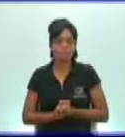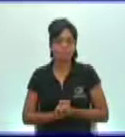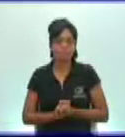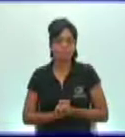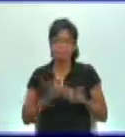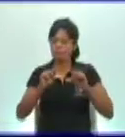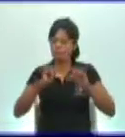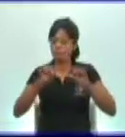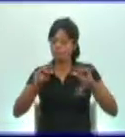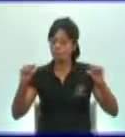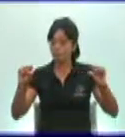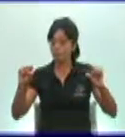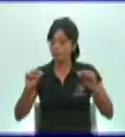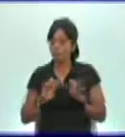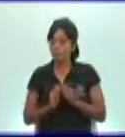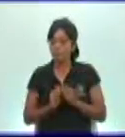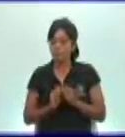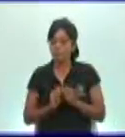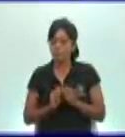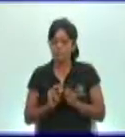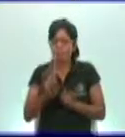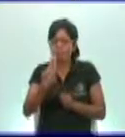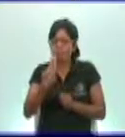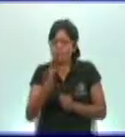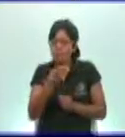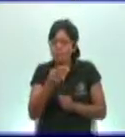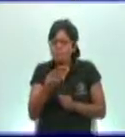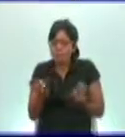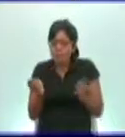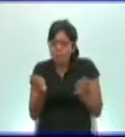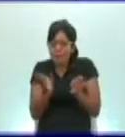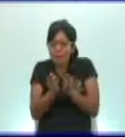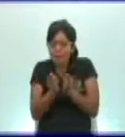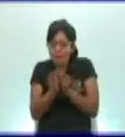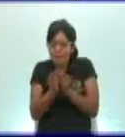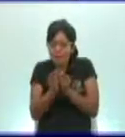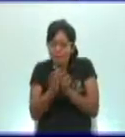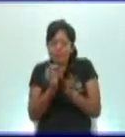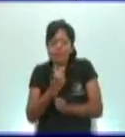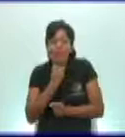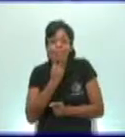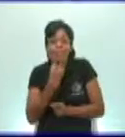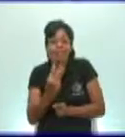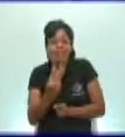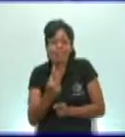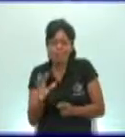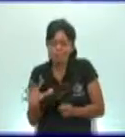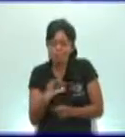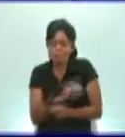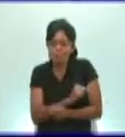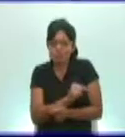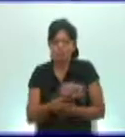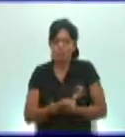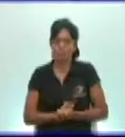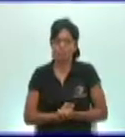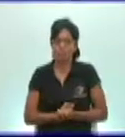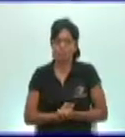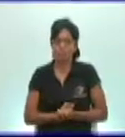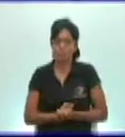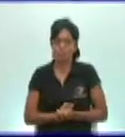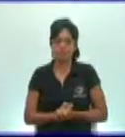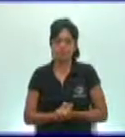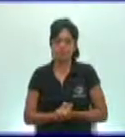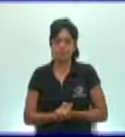La oración es la menor unidad del habla con sentido completo.